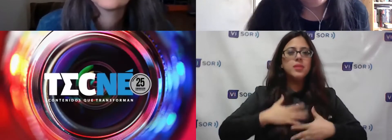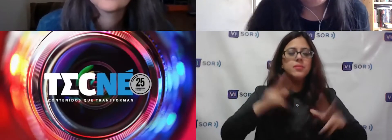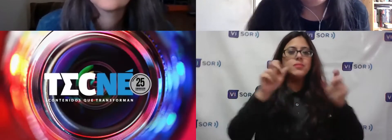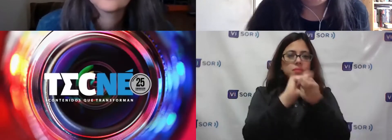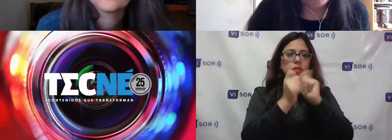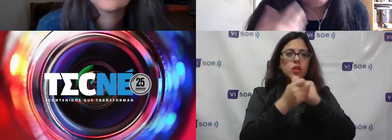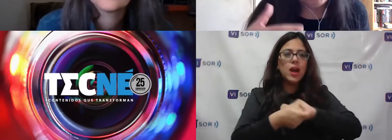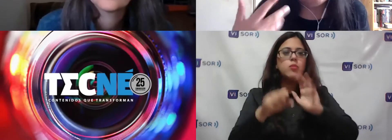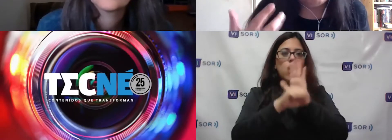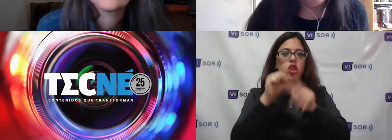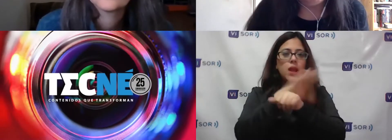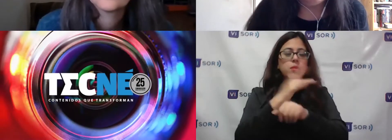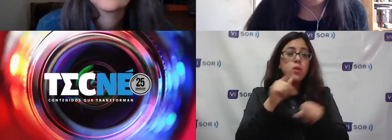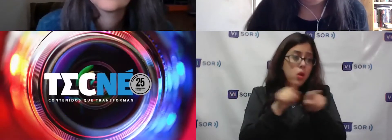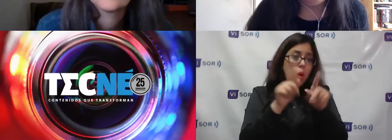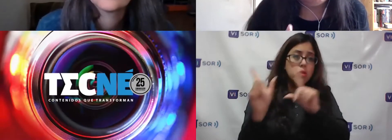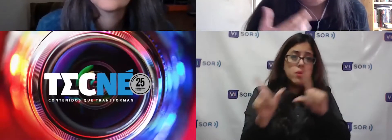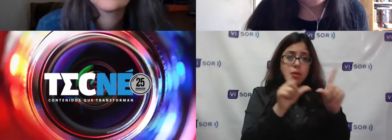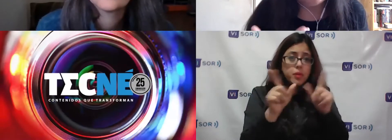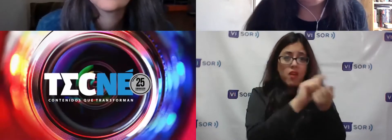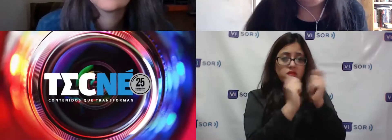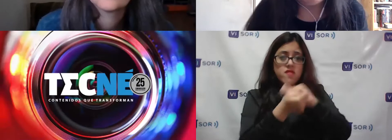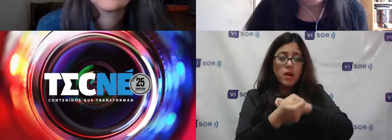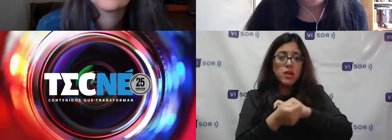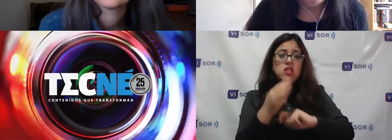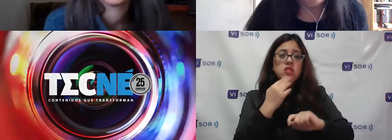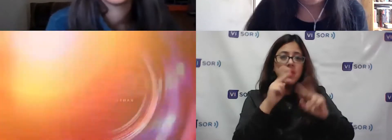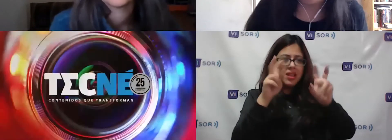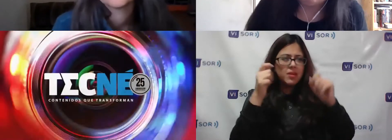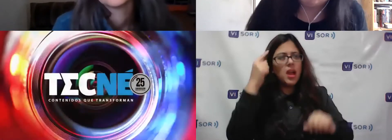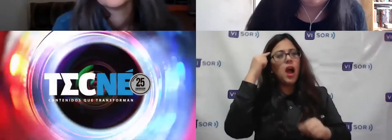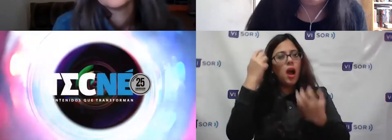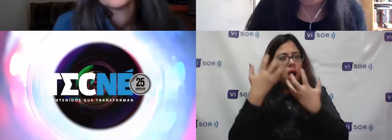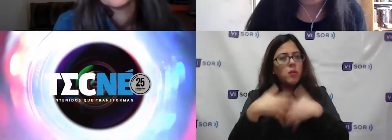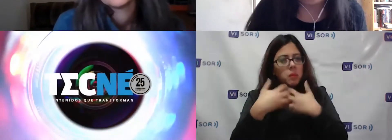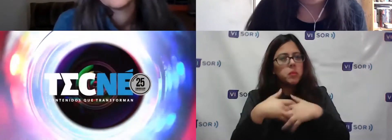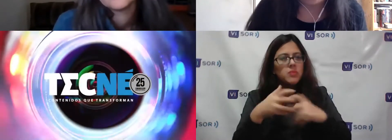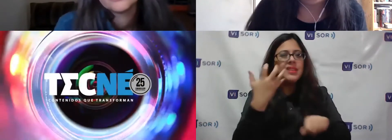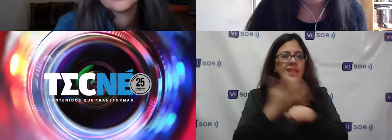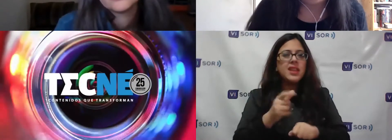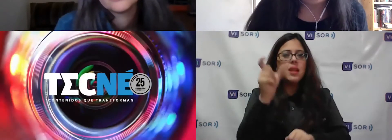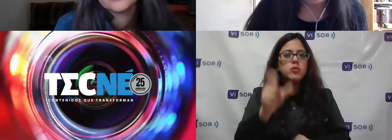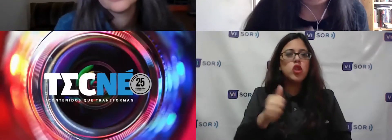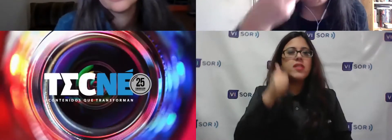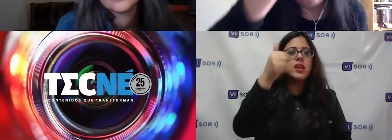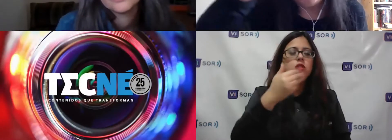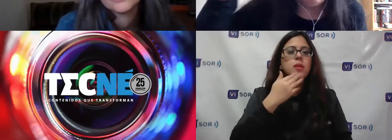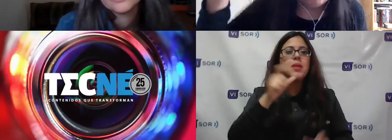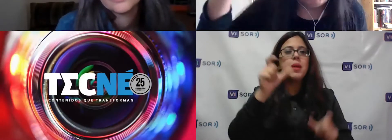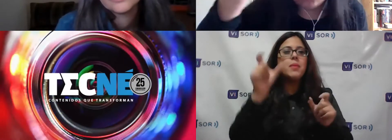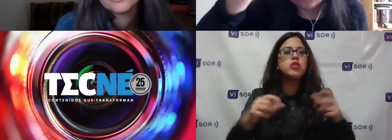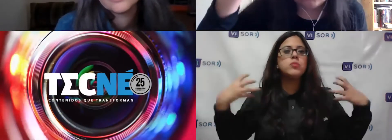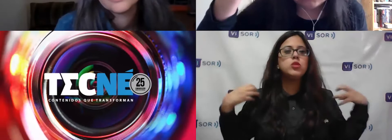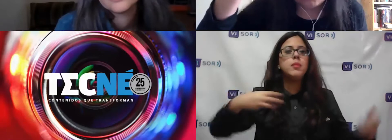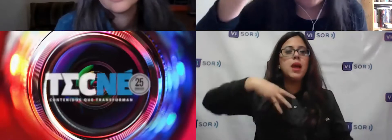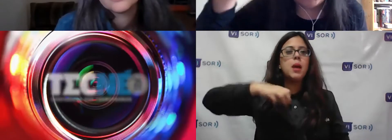película porque los va cambiando la película con la realidad también la maduración del del pensamiento que hay detrás tanto del director como montajista y también va juntando una